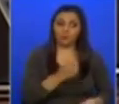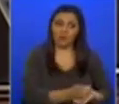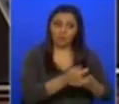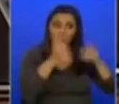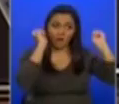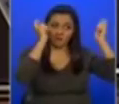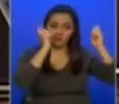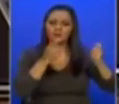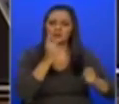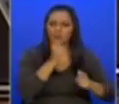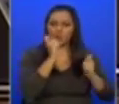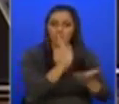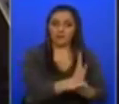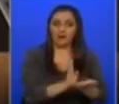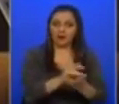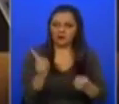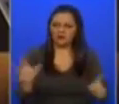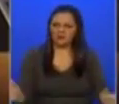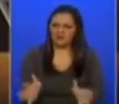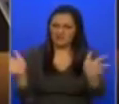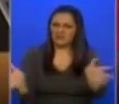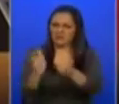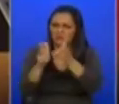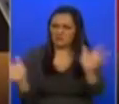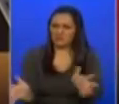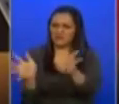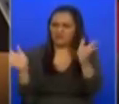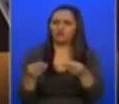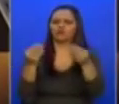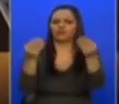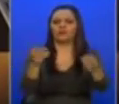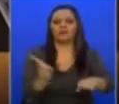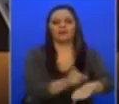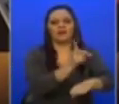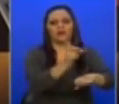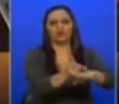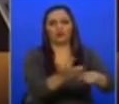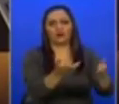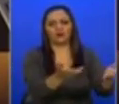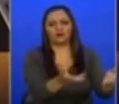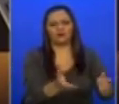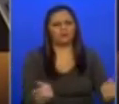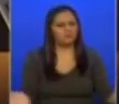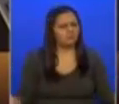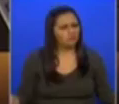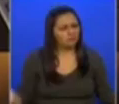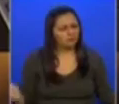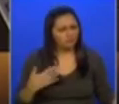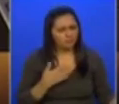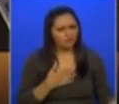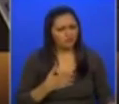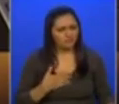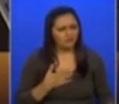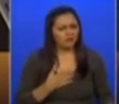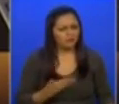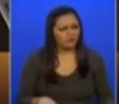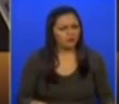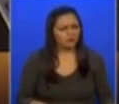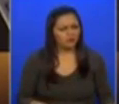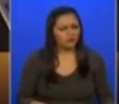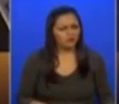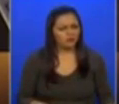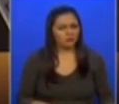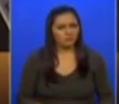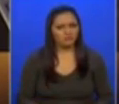campaña, me manas de estos barrios, haces escándalo, eres agitadora, ten la dirección de cultura, tienen que rebelarse contra los